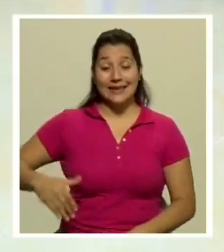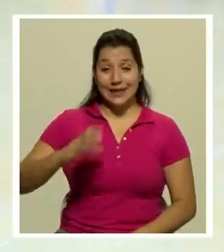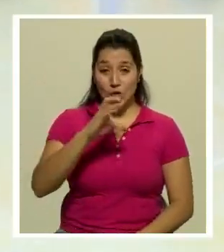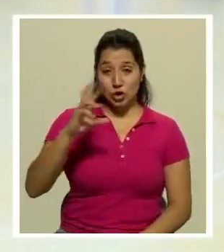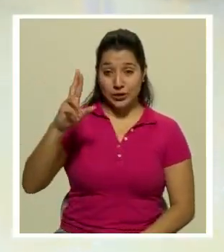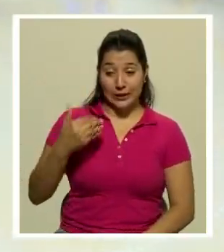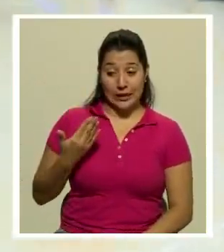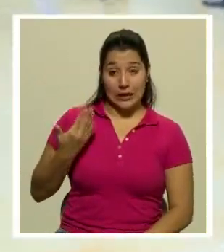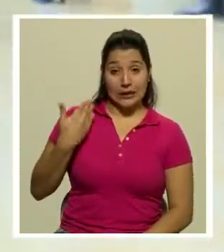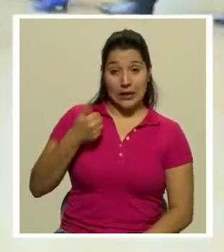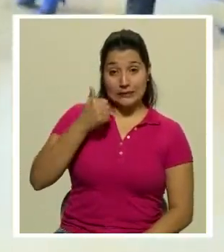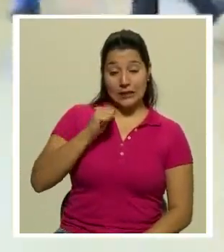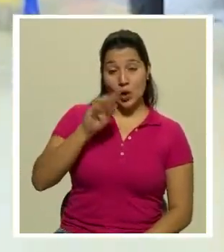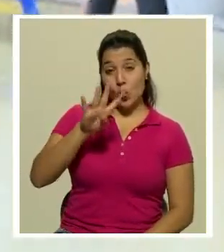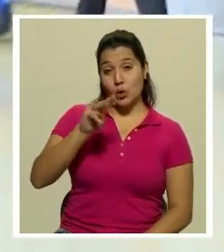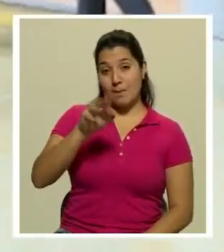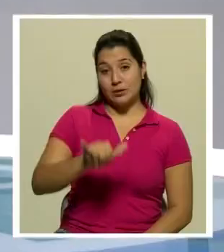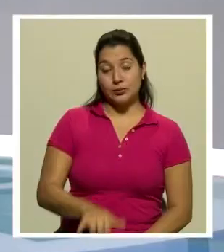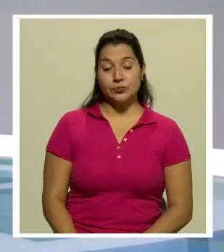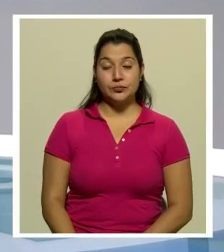mayo.